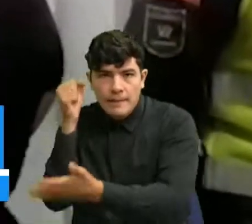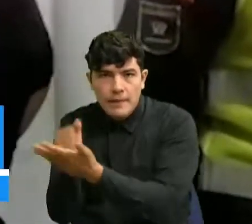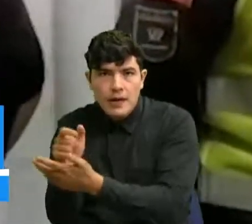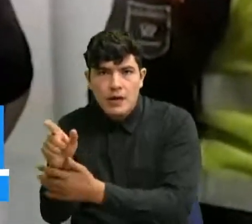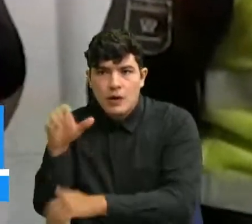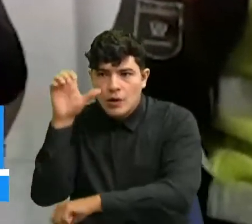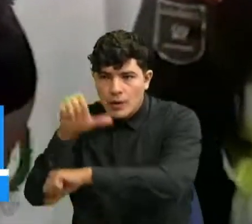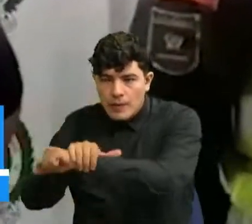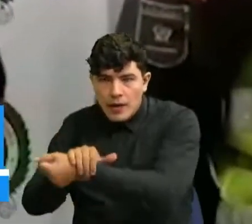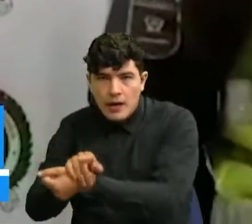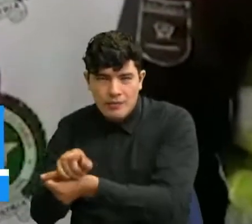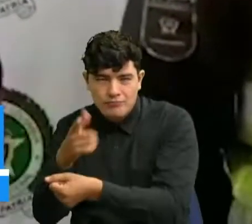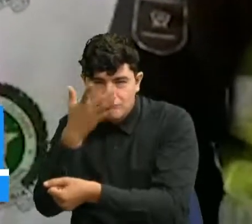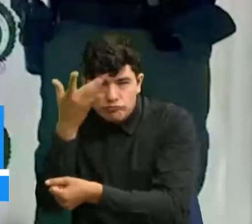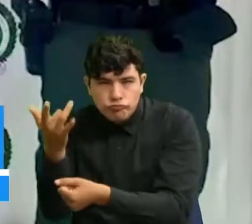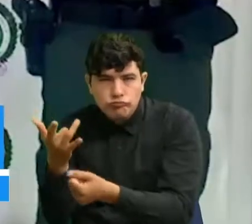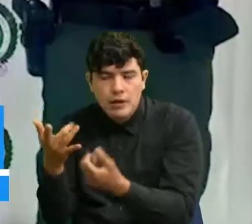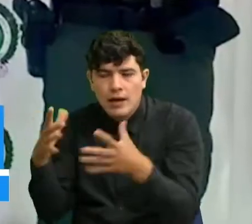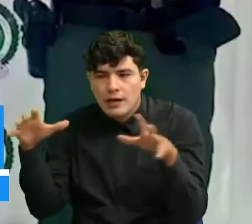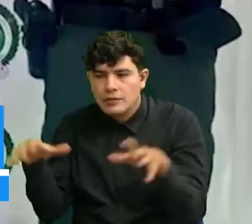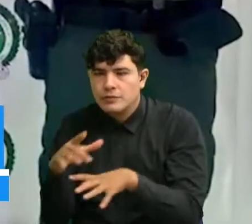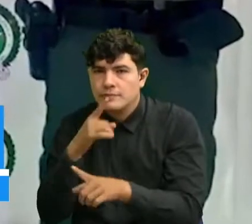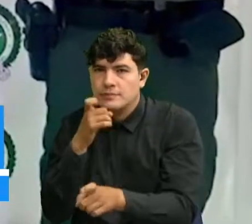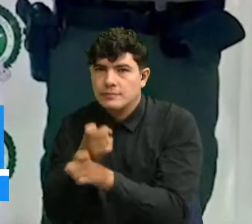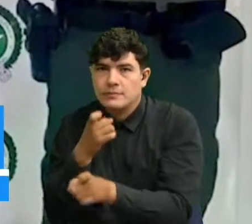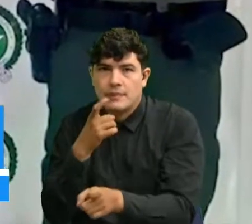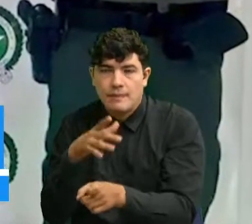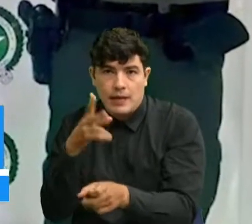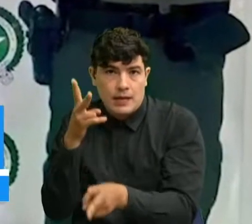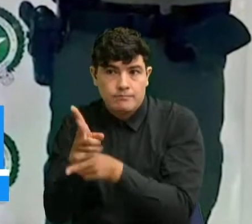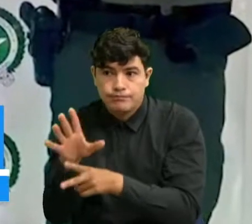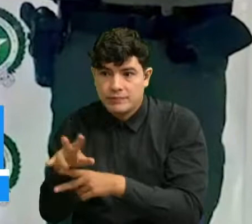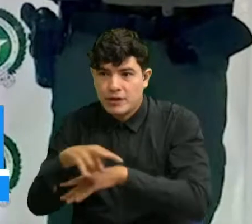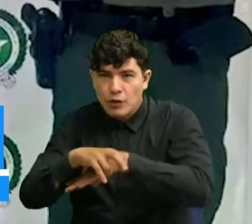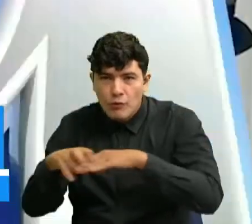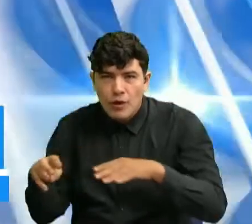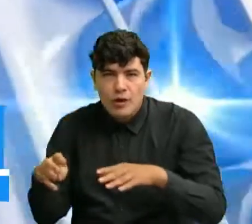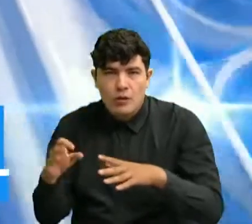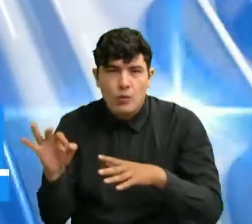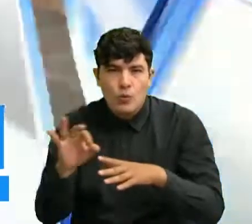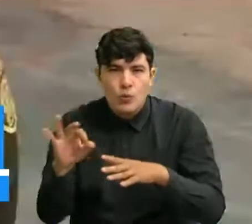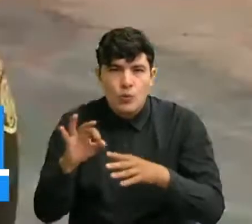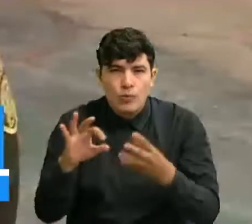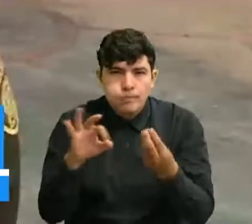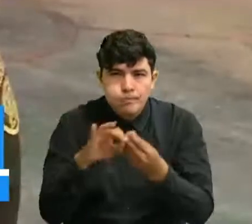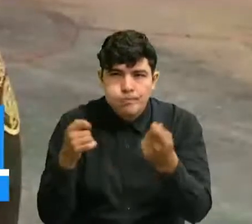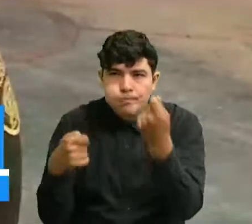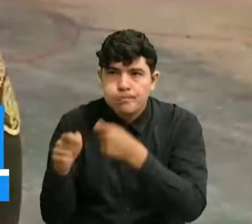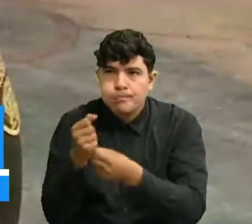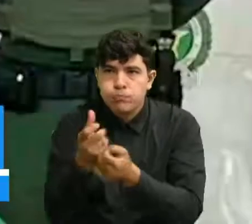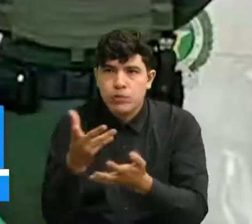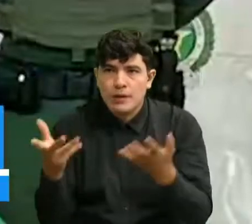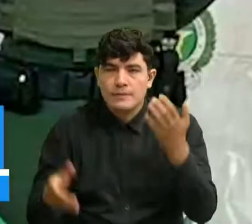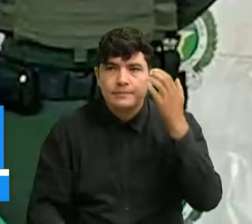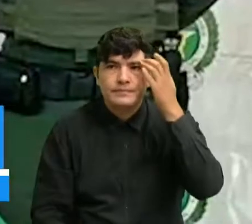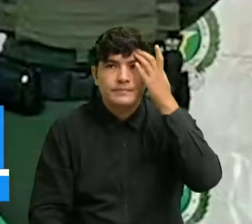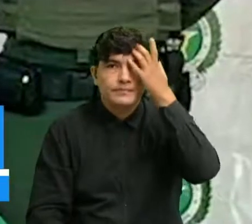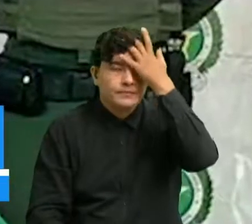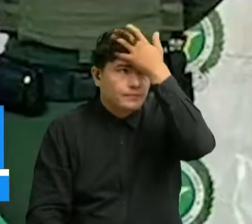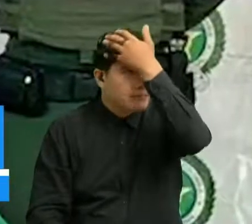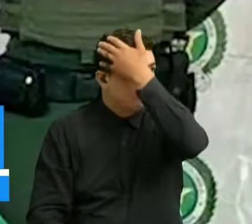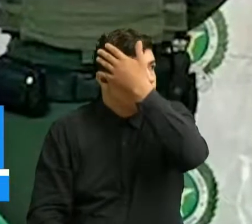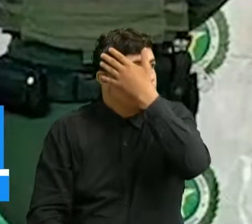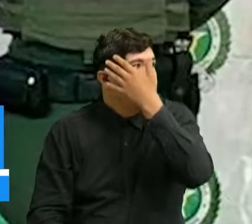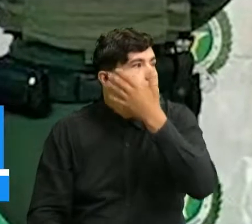de estupefacientes y lesiones personales y la incautación de 9 armas de fuego. Fue capturado en el barrio El Refugio de